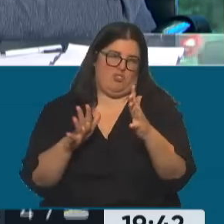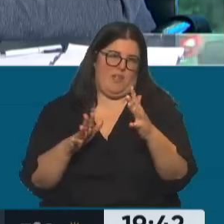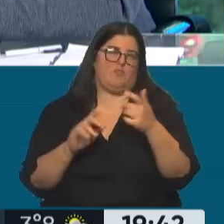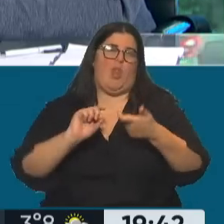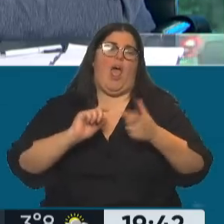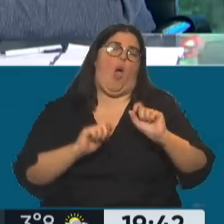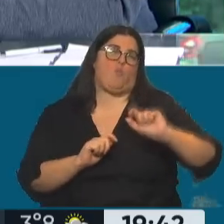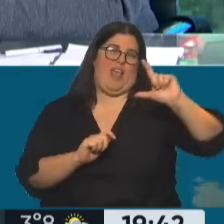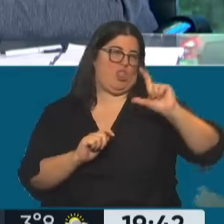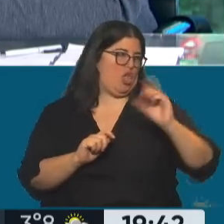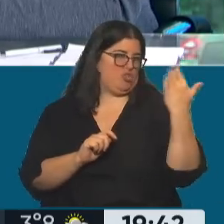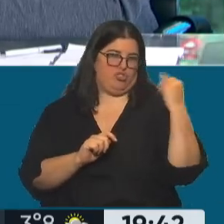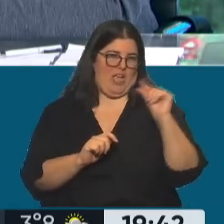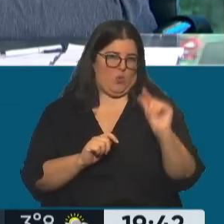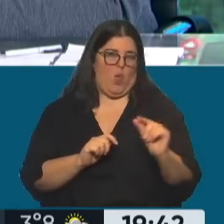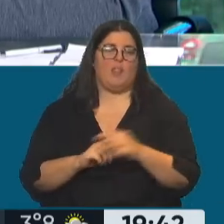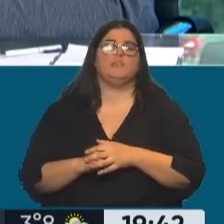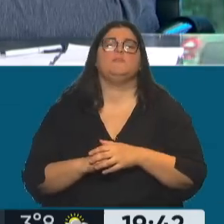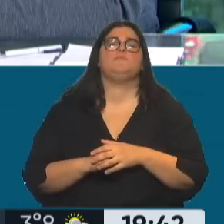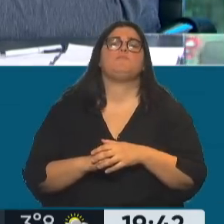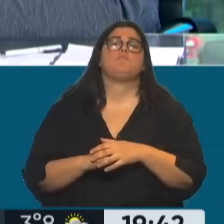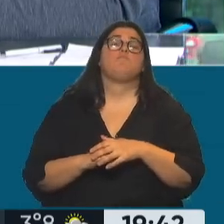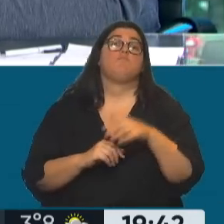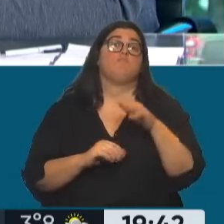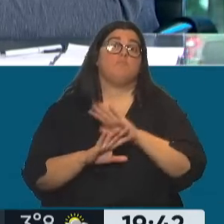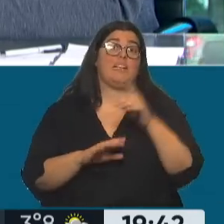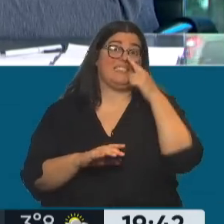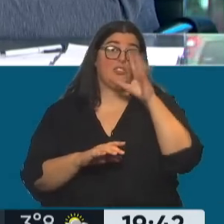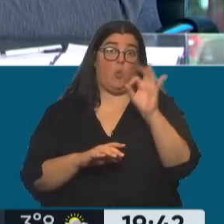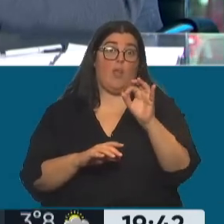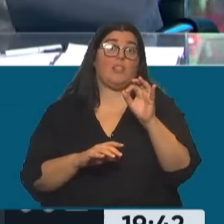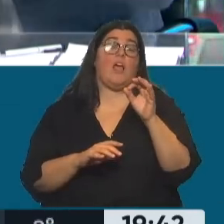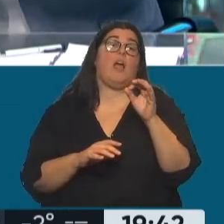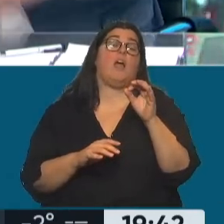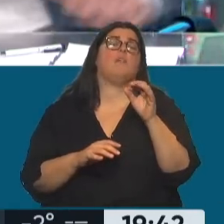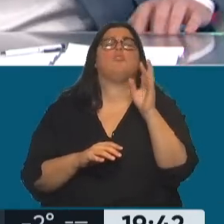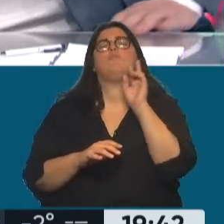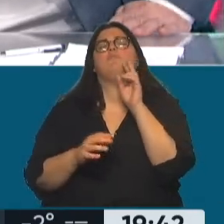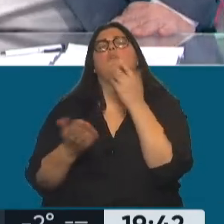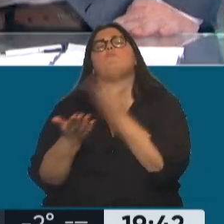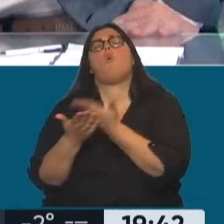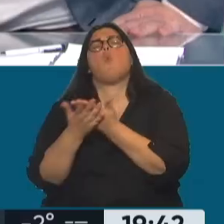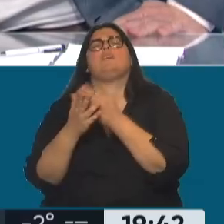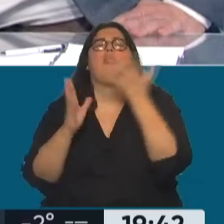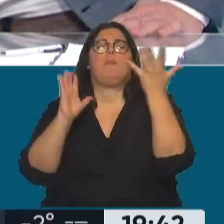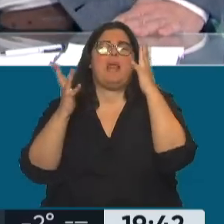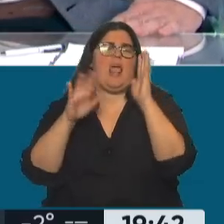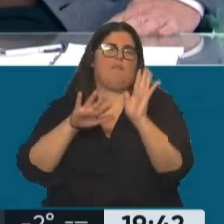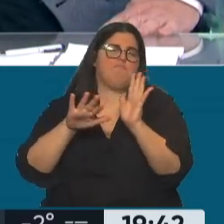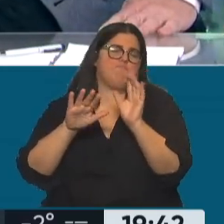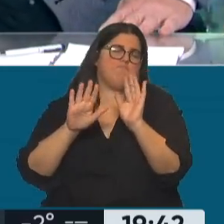tenés, mirá. Podría irse, mirá. Bueno, acá vamos un poco más allá de las propuestas de Milei, ¿no? ¿Qué es